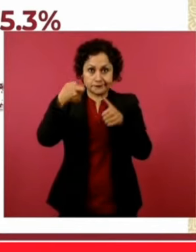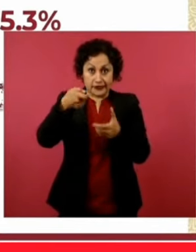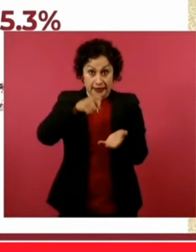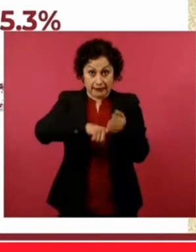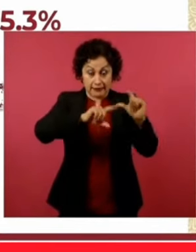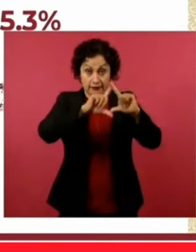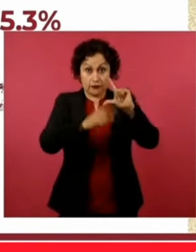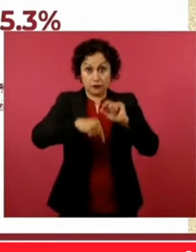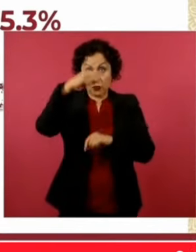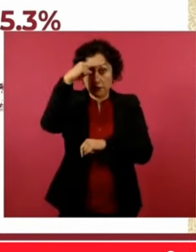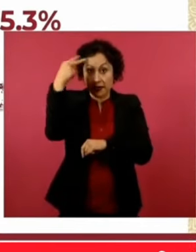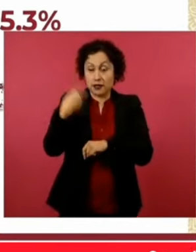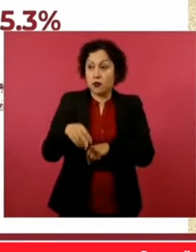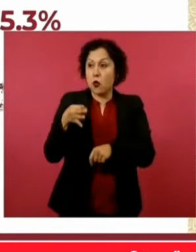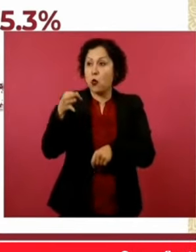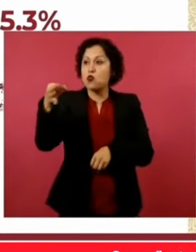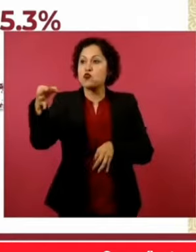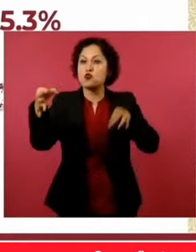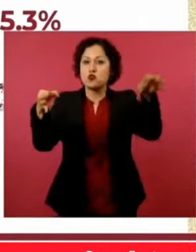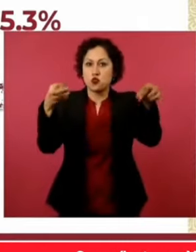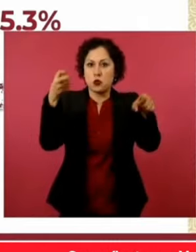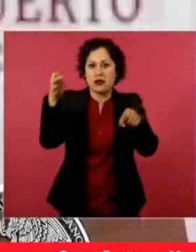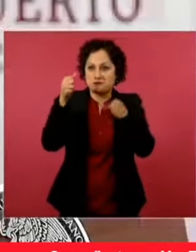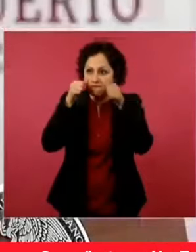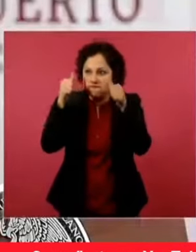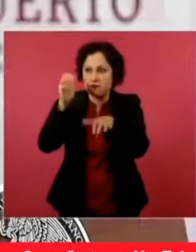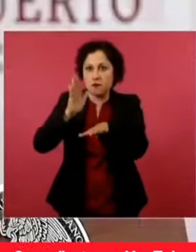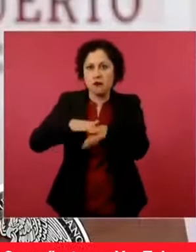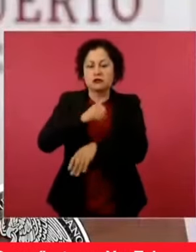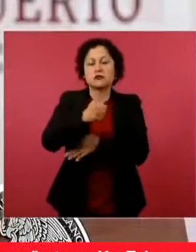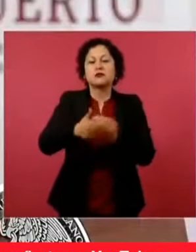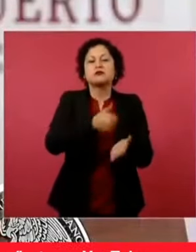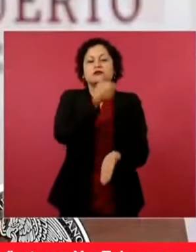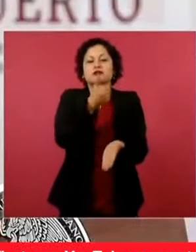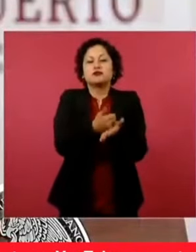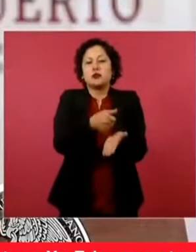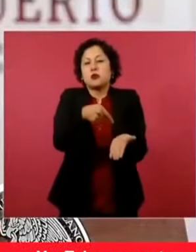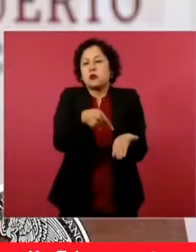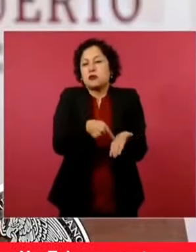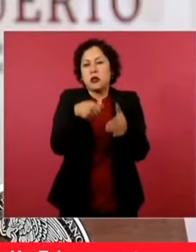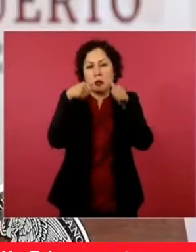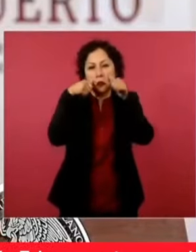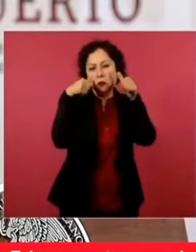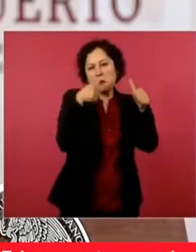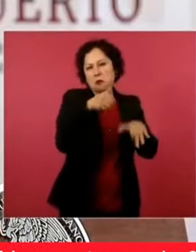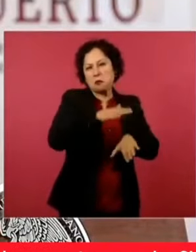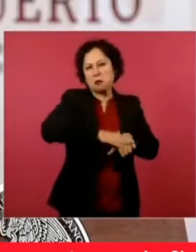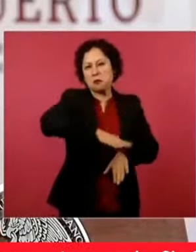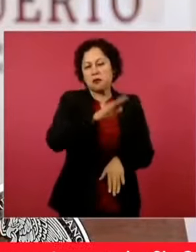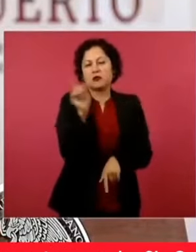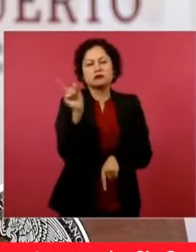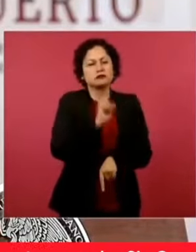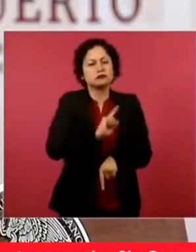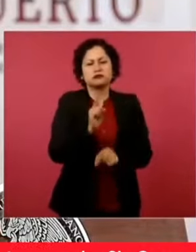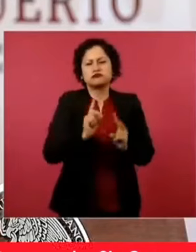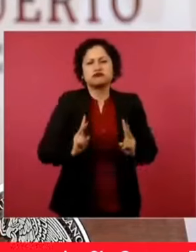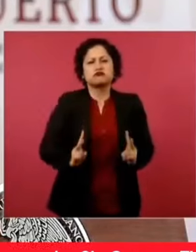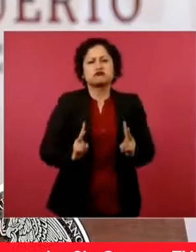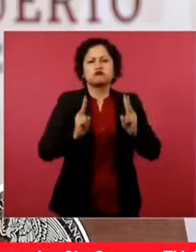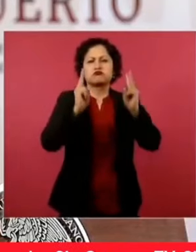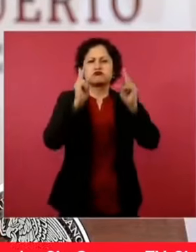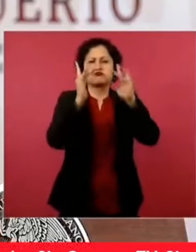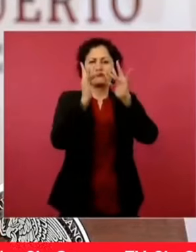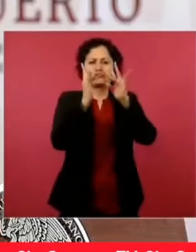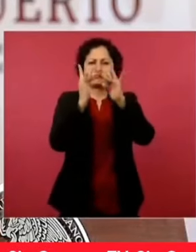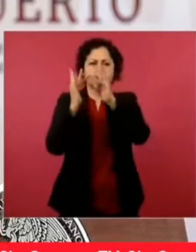que cubrir las zonas urbanas. En el caso de las zonas urbanas, con unas cuantas dispositivos o torres de telecomunicaciones,